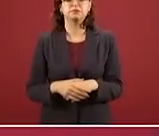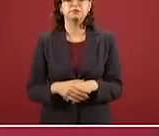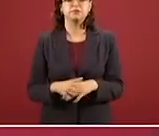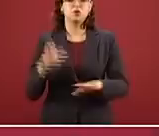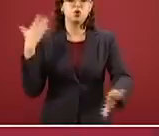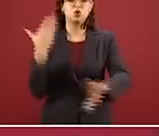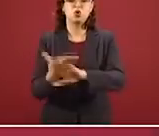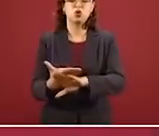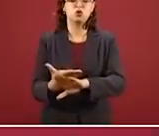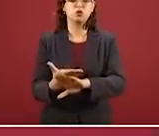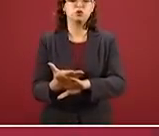protesta